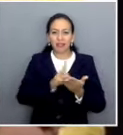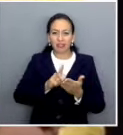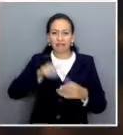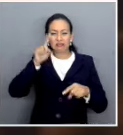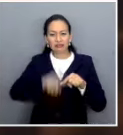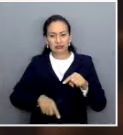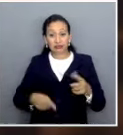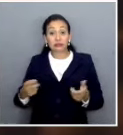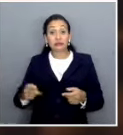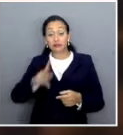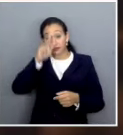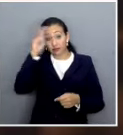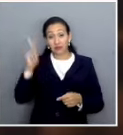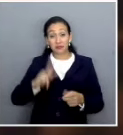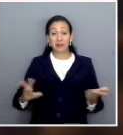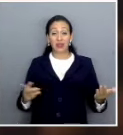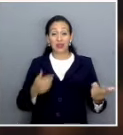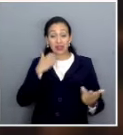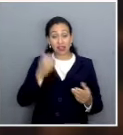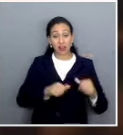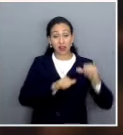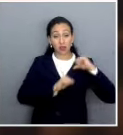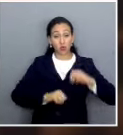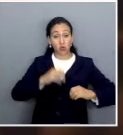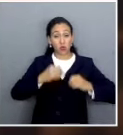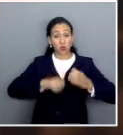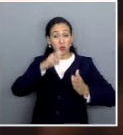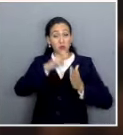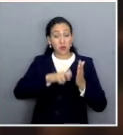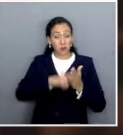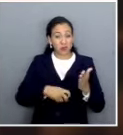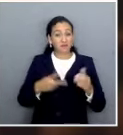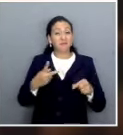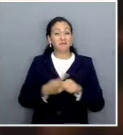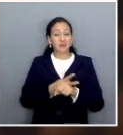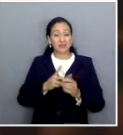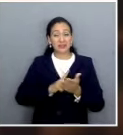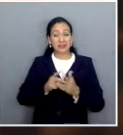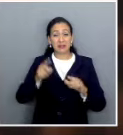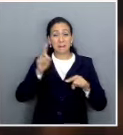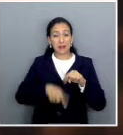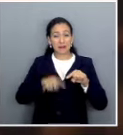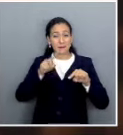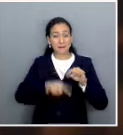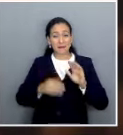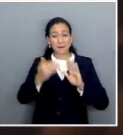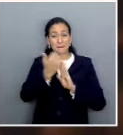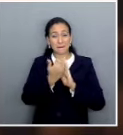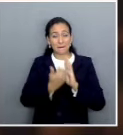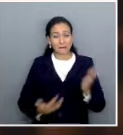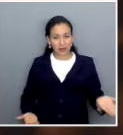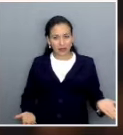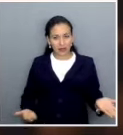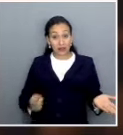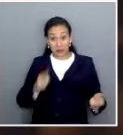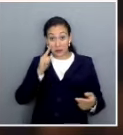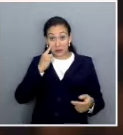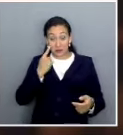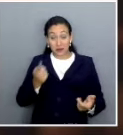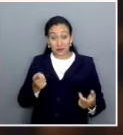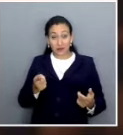veo todos estos escenarios donde, si se fijan, seguimos cediendo esta parte de nuestras libertades al